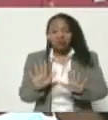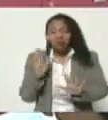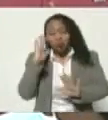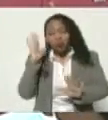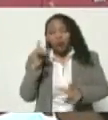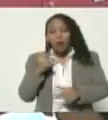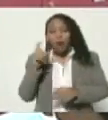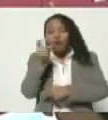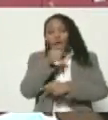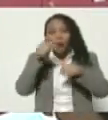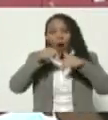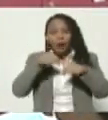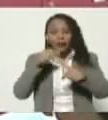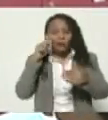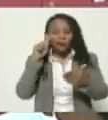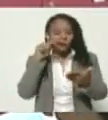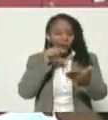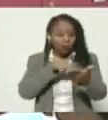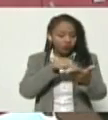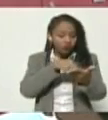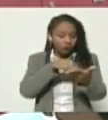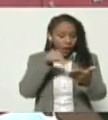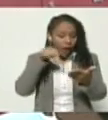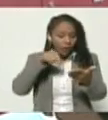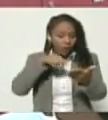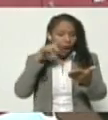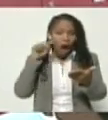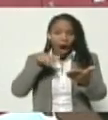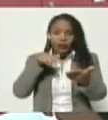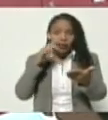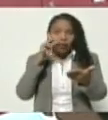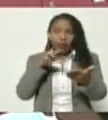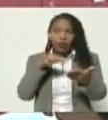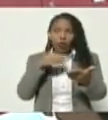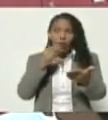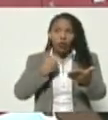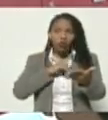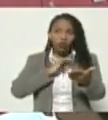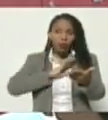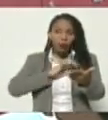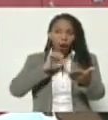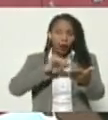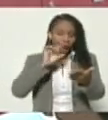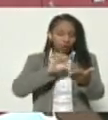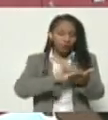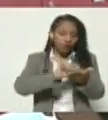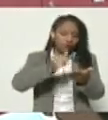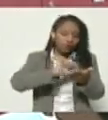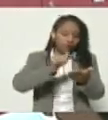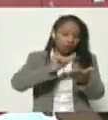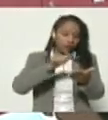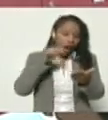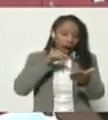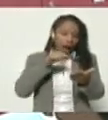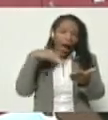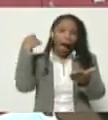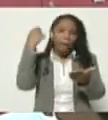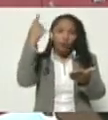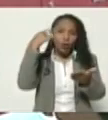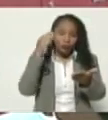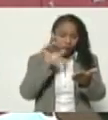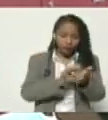busquemos uno aquí, de estos que tenemos nosotros. Y está Apure, por ejemplo,